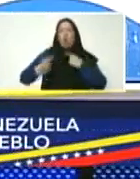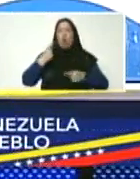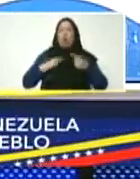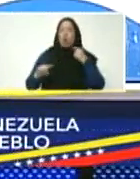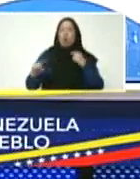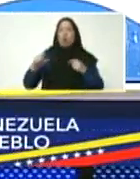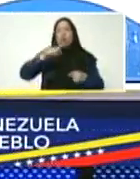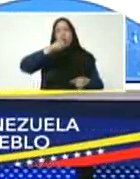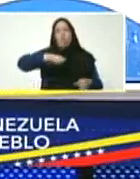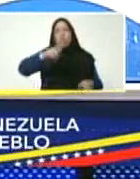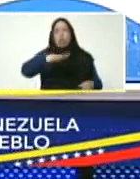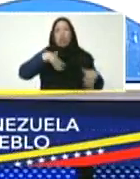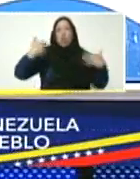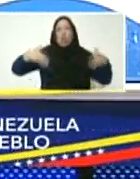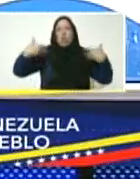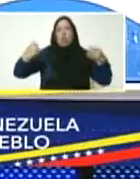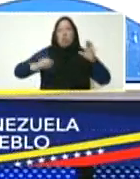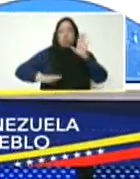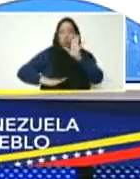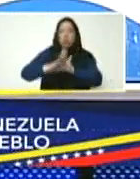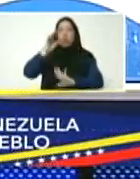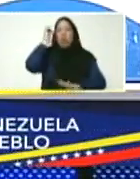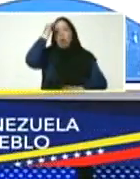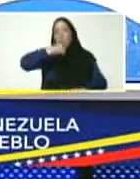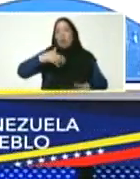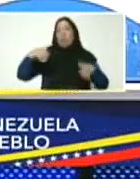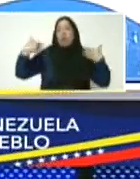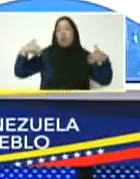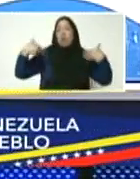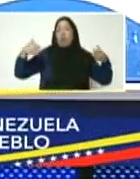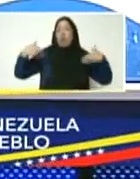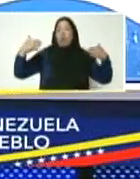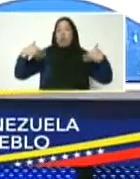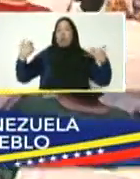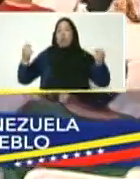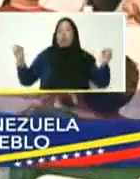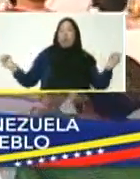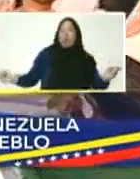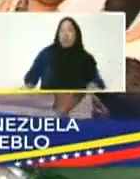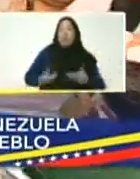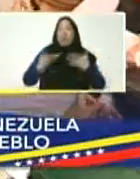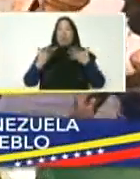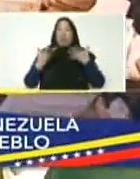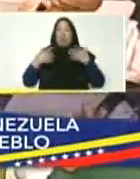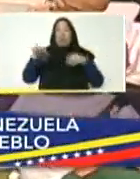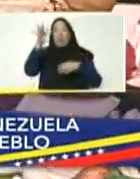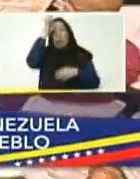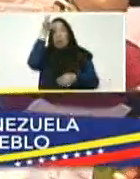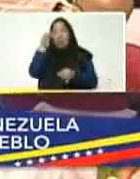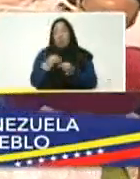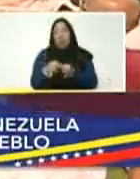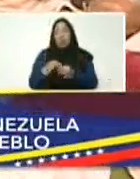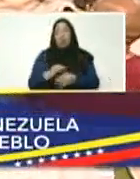con un pueblo que está recuperándose, alegre, recuperando la esperanza, la fe.